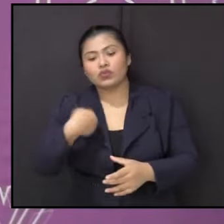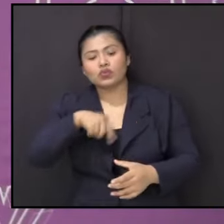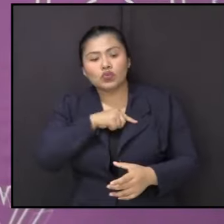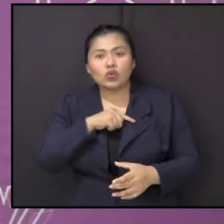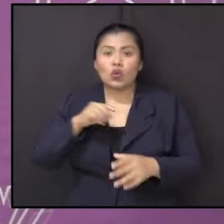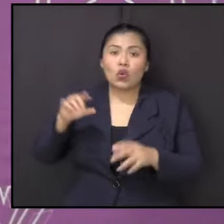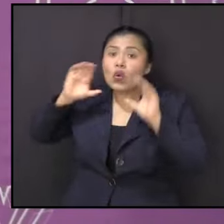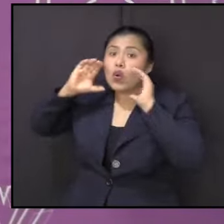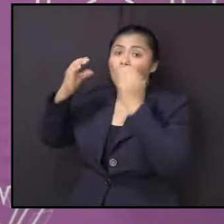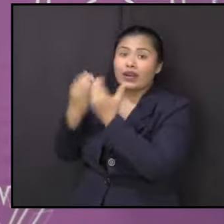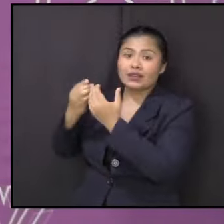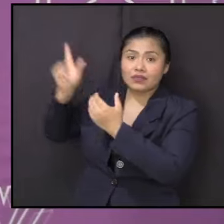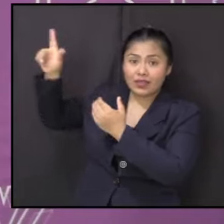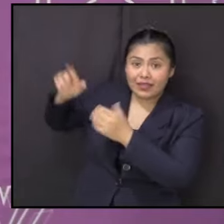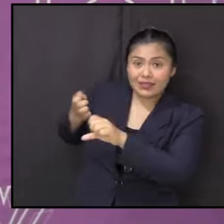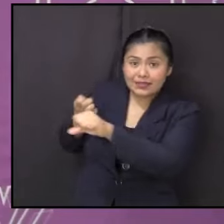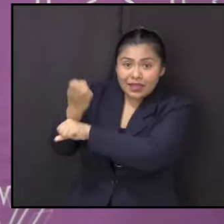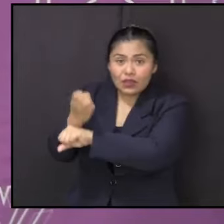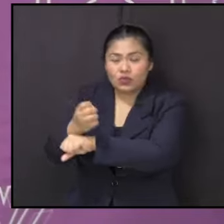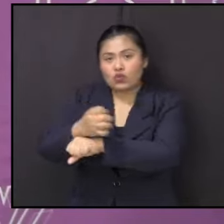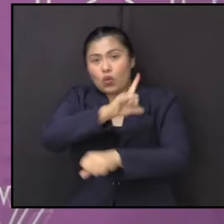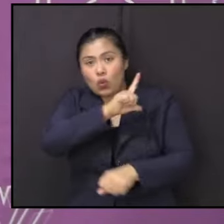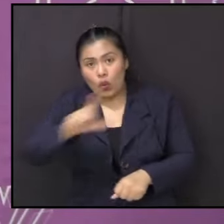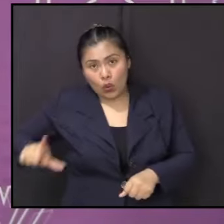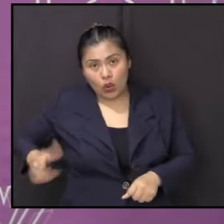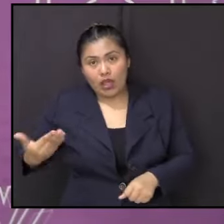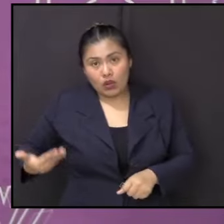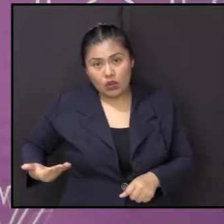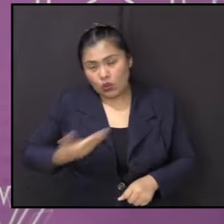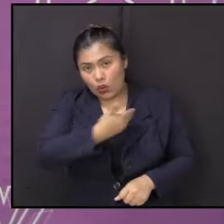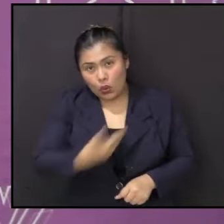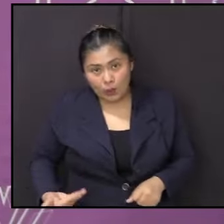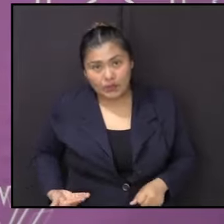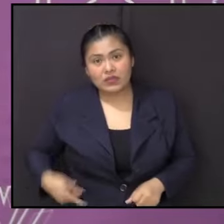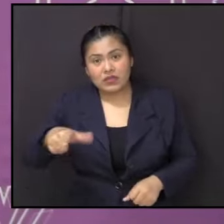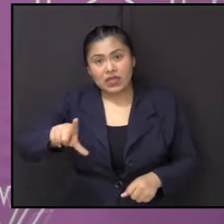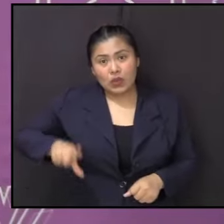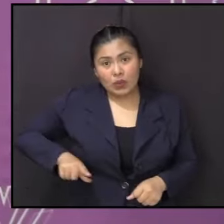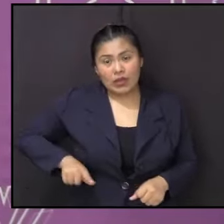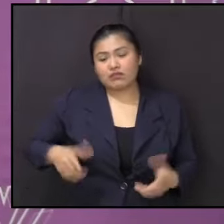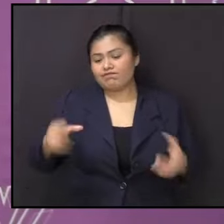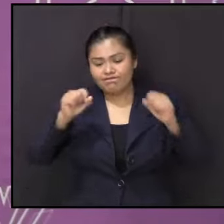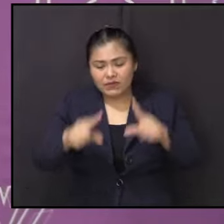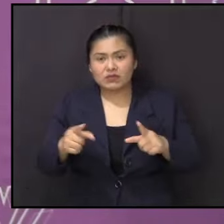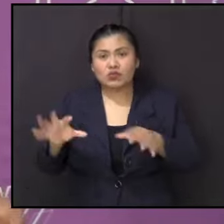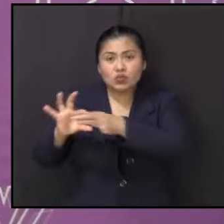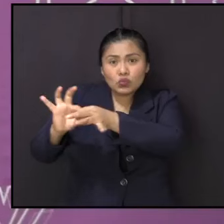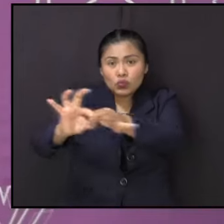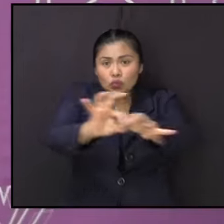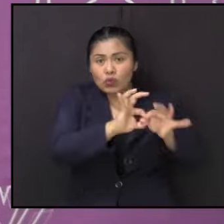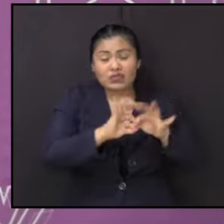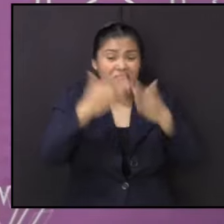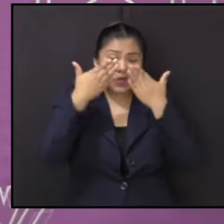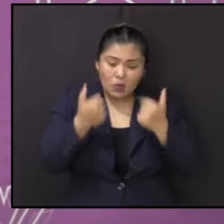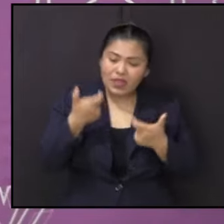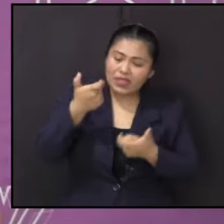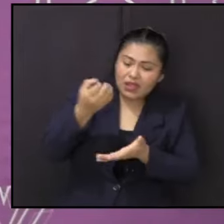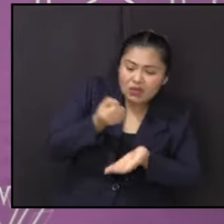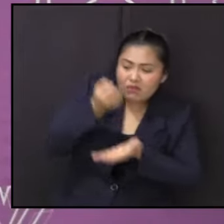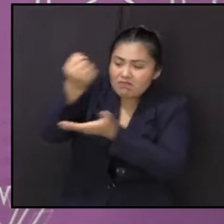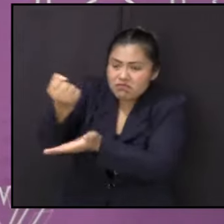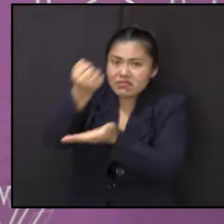gobierno del Estado, los gobiernos municipales y las cámaras empresariales. Si no hay presupuesto participativo, si no hay trabajo en